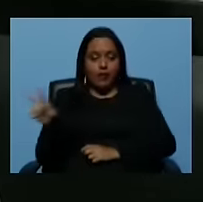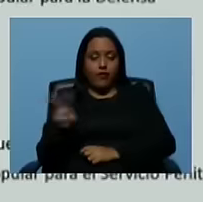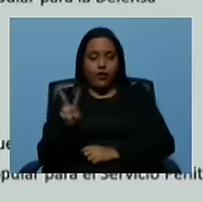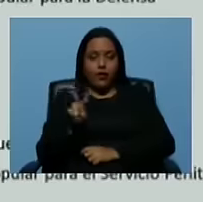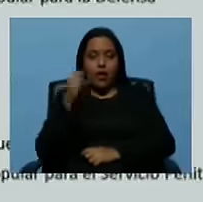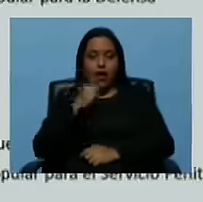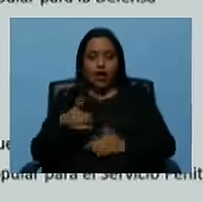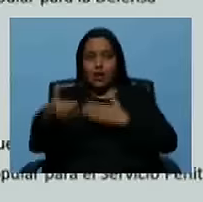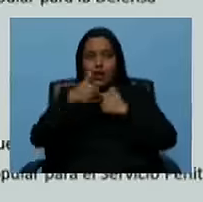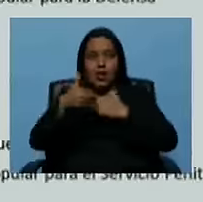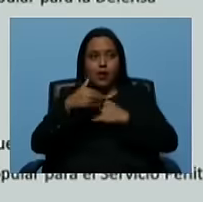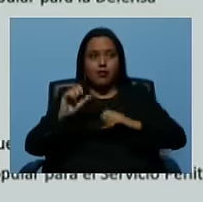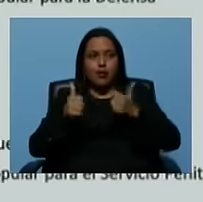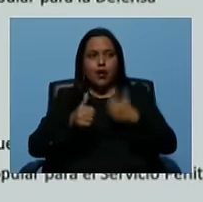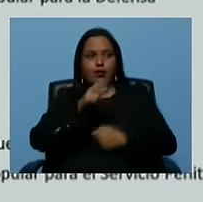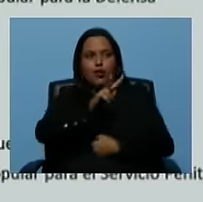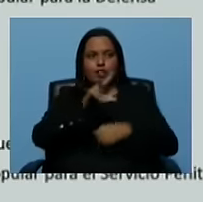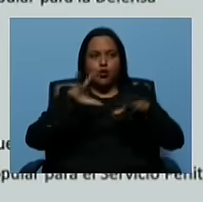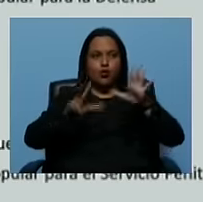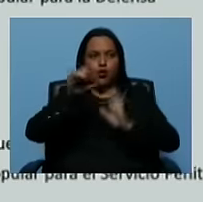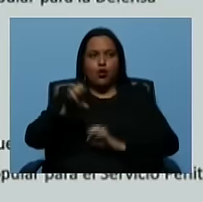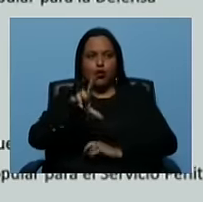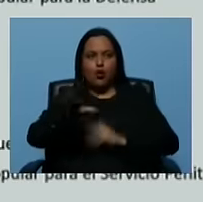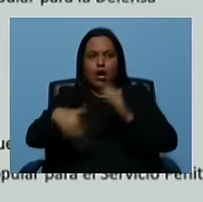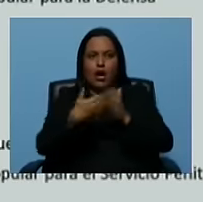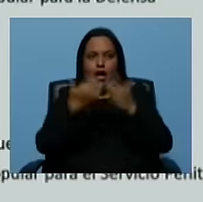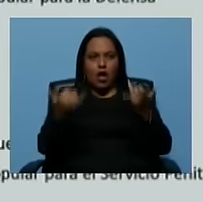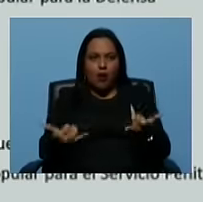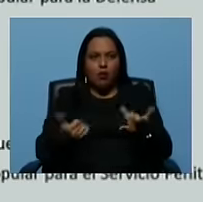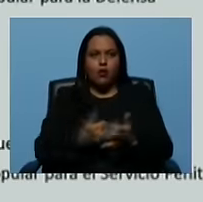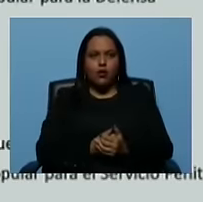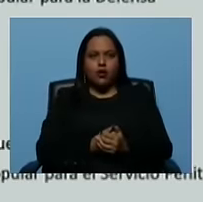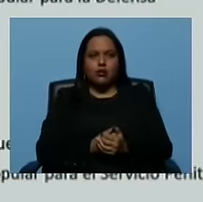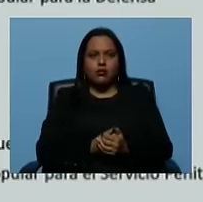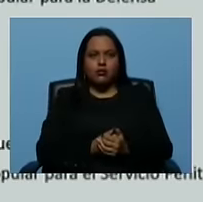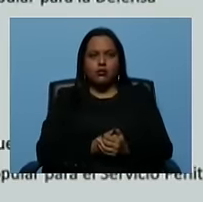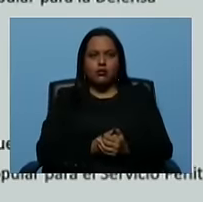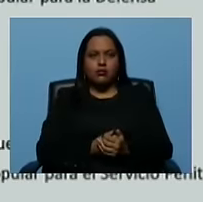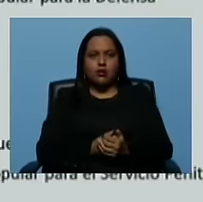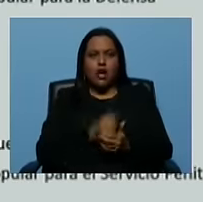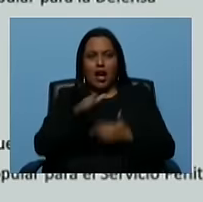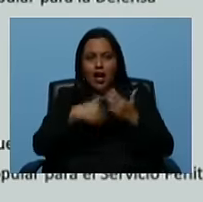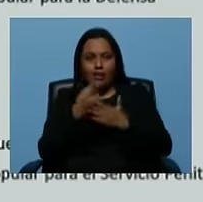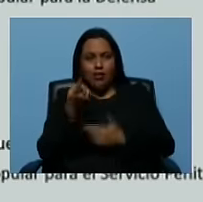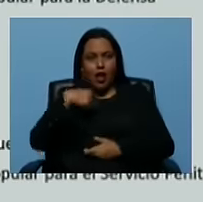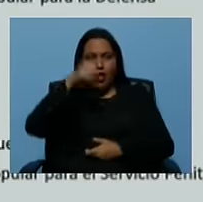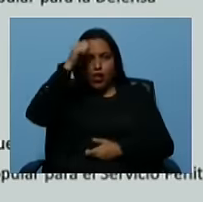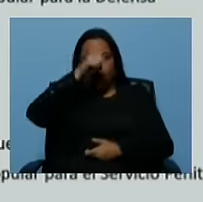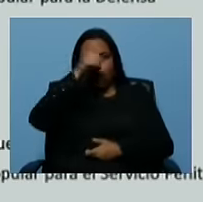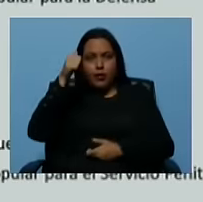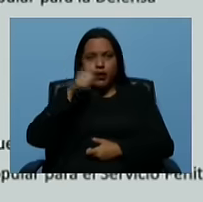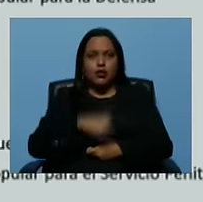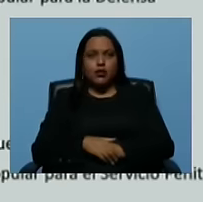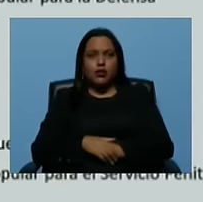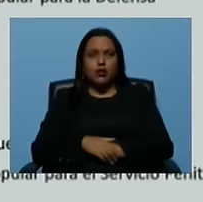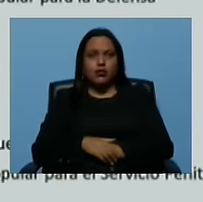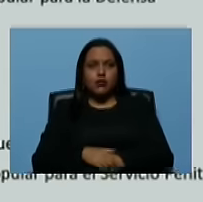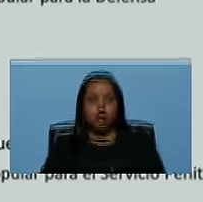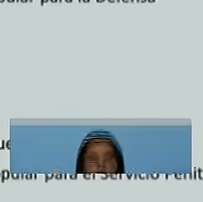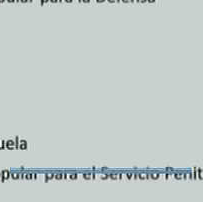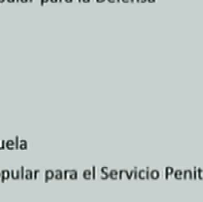sufrieron ataques desde el 28 de julio hasta la fecha, hasta el pasado domingo, ayer, enumerados desde el